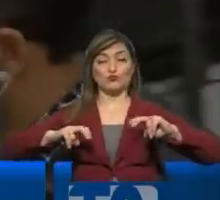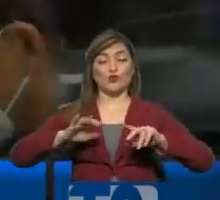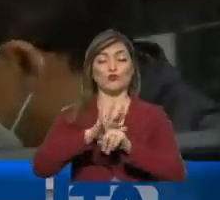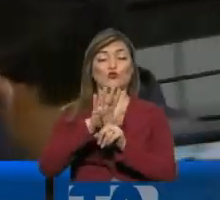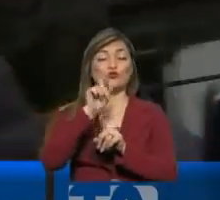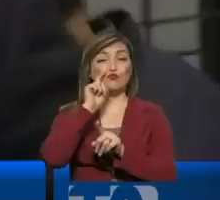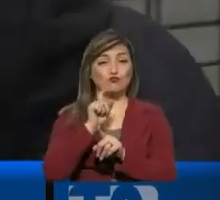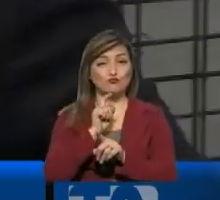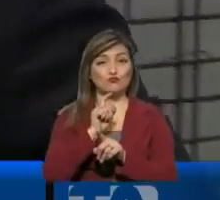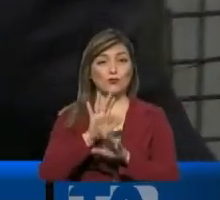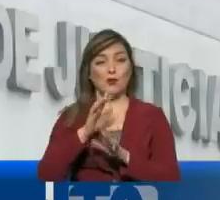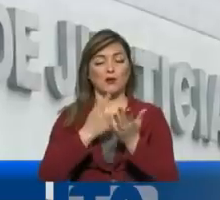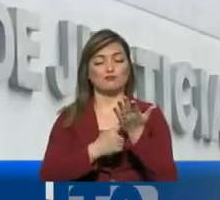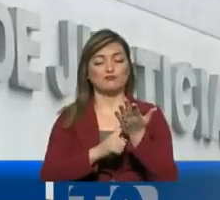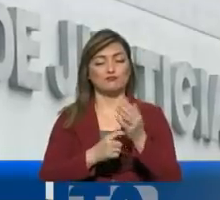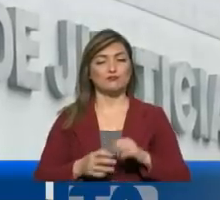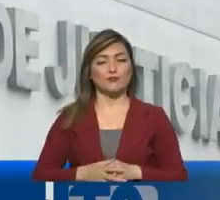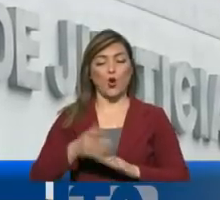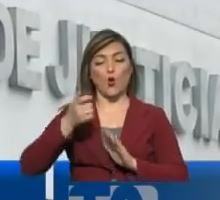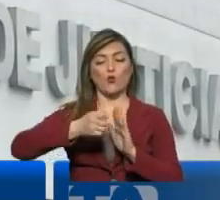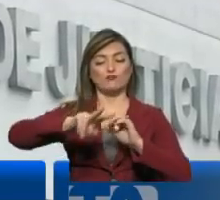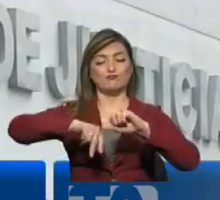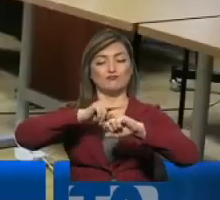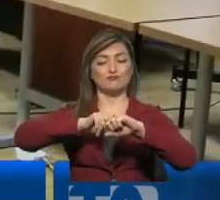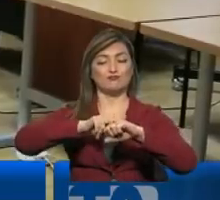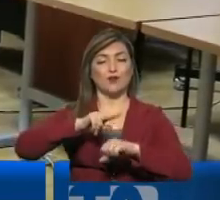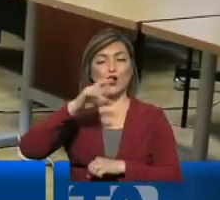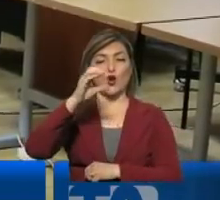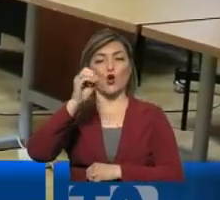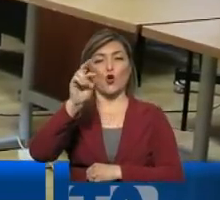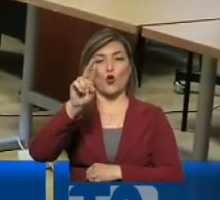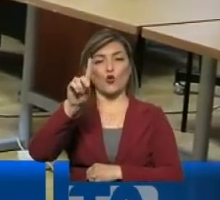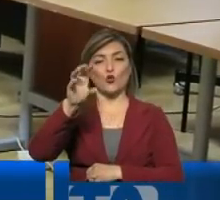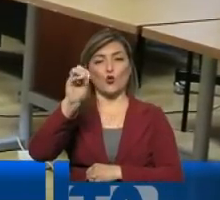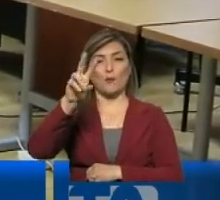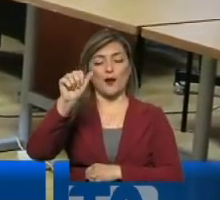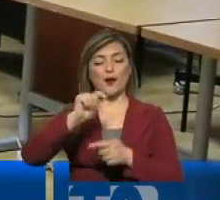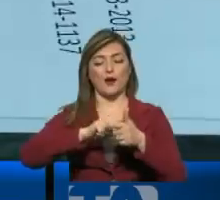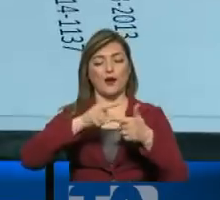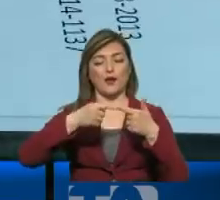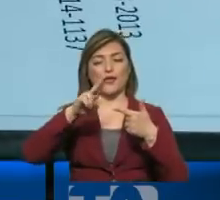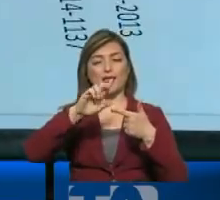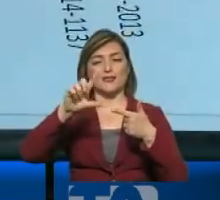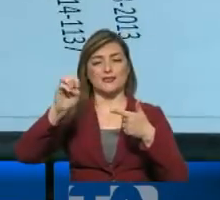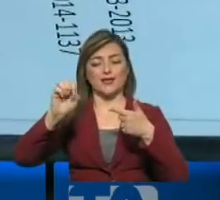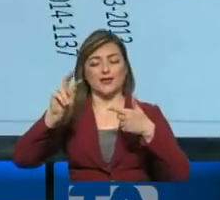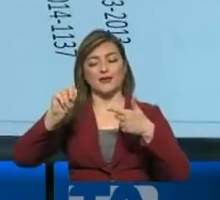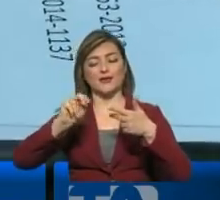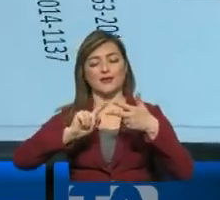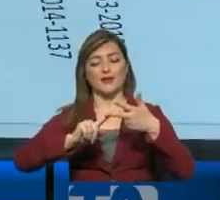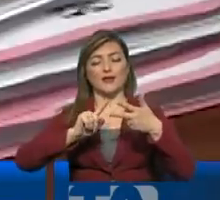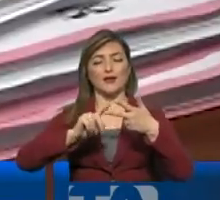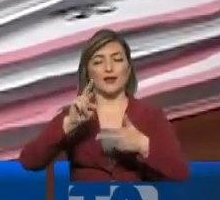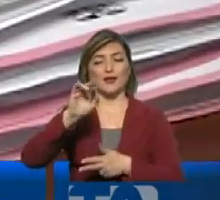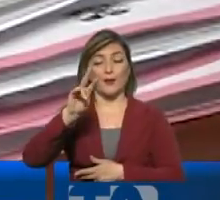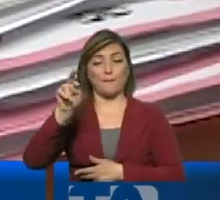abuso sexual entrará en análisis y serán los jueces nacionales, Felipe Córdoba, Byron Guillén y Luis Rivera, los que determinarán si